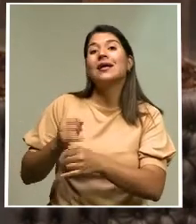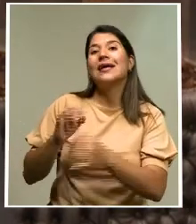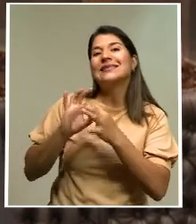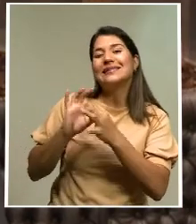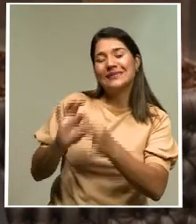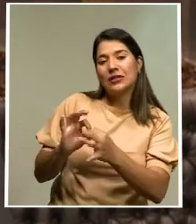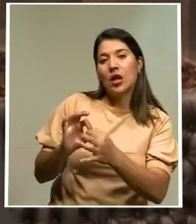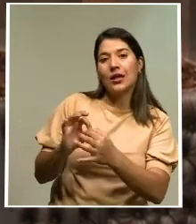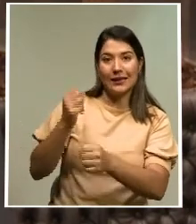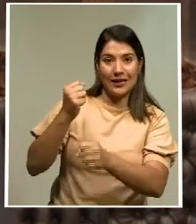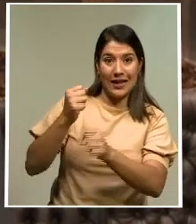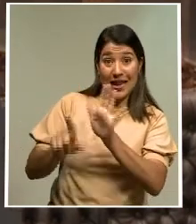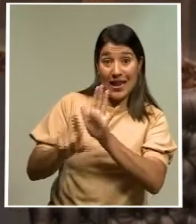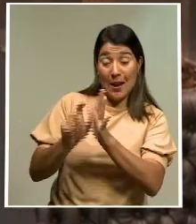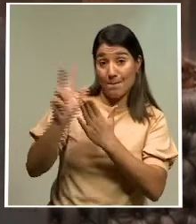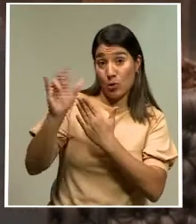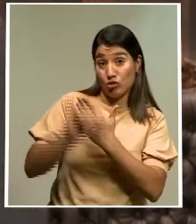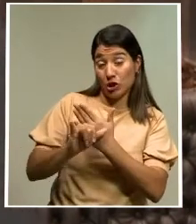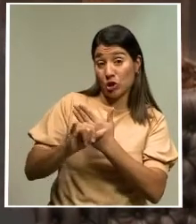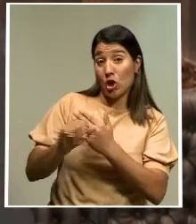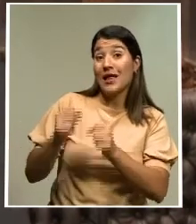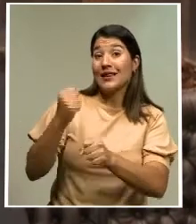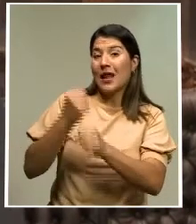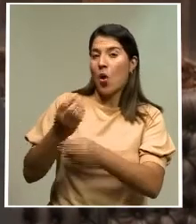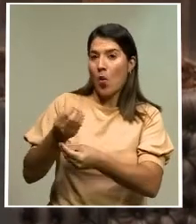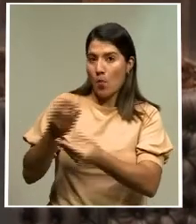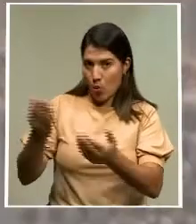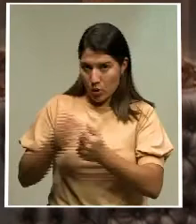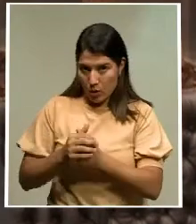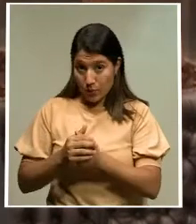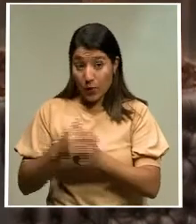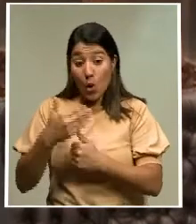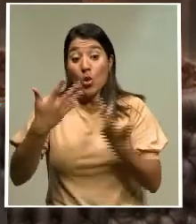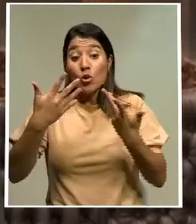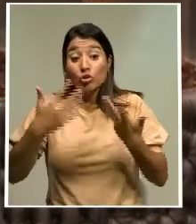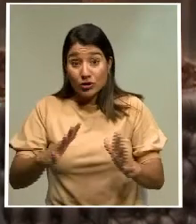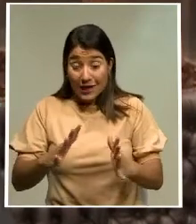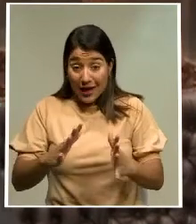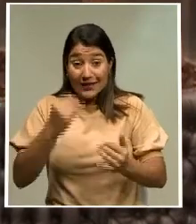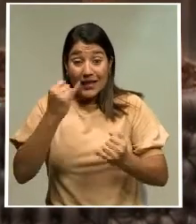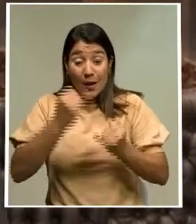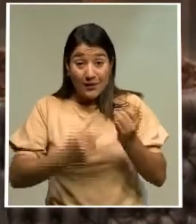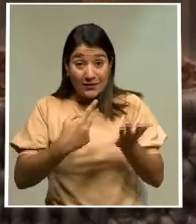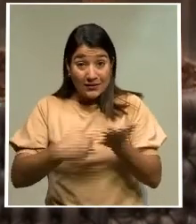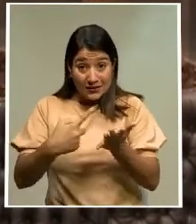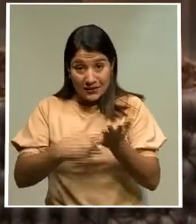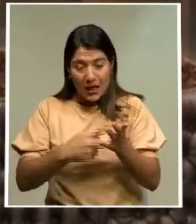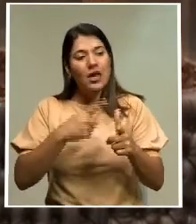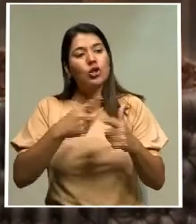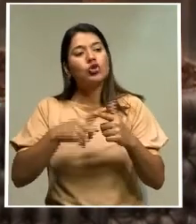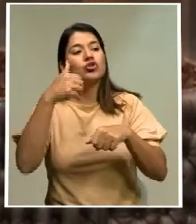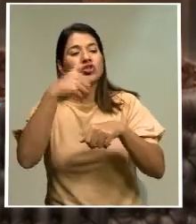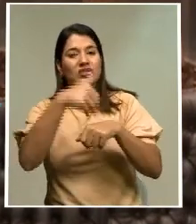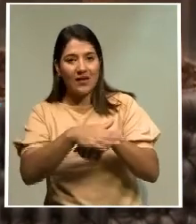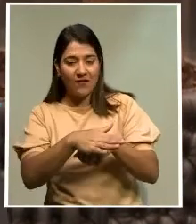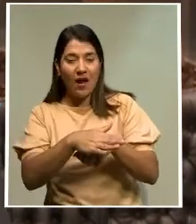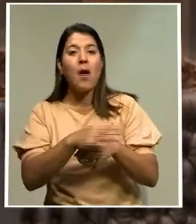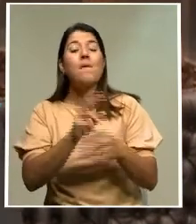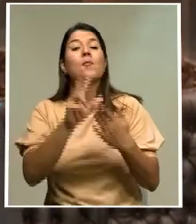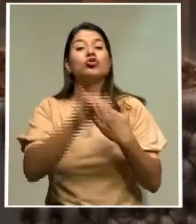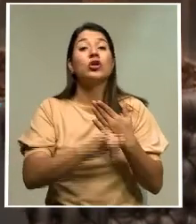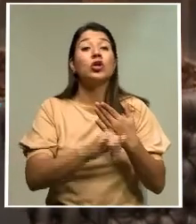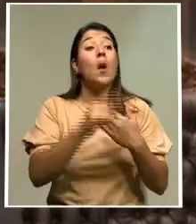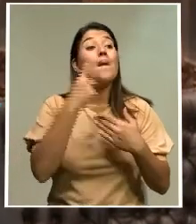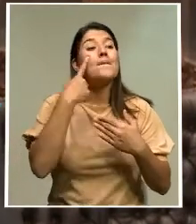Agotando este tema, el proyecto se irá a consulta de las instituciones por de 2 semanas para dedicarnos 100% a todos esos otros